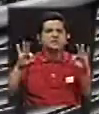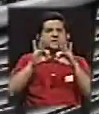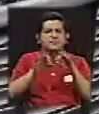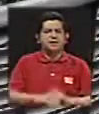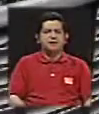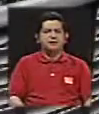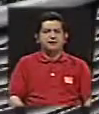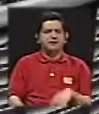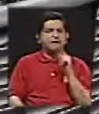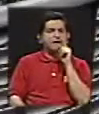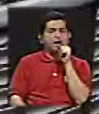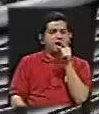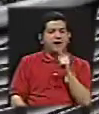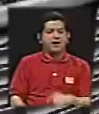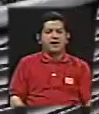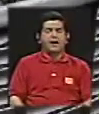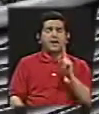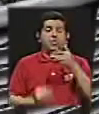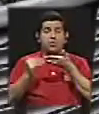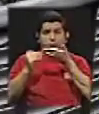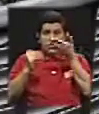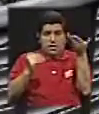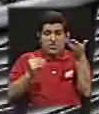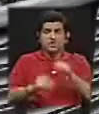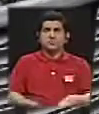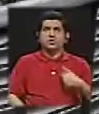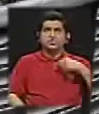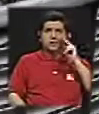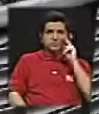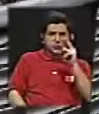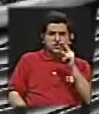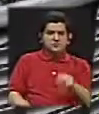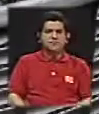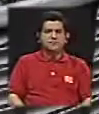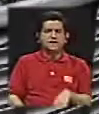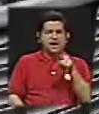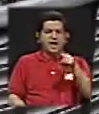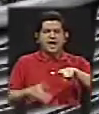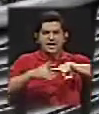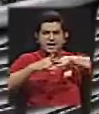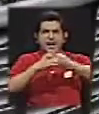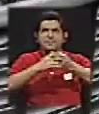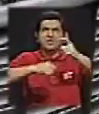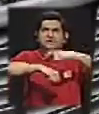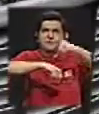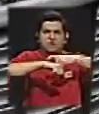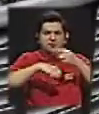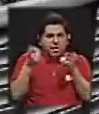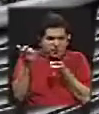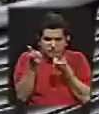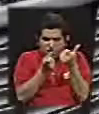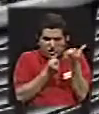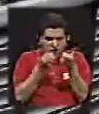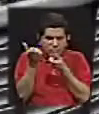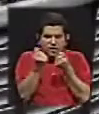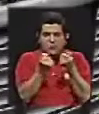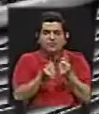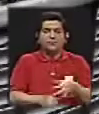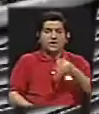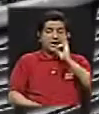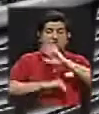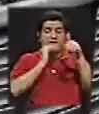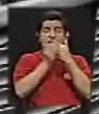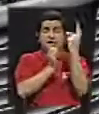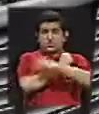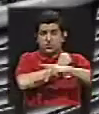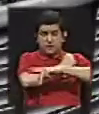fue, bueno, lo que una de las cosas que vi es que ya está comenzando la temporada de café entero ahí en toda la zona del país,